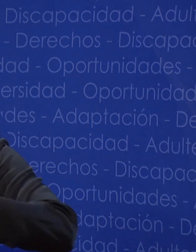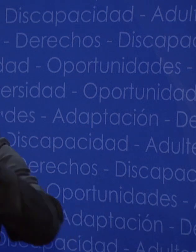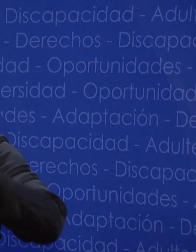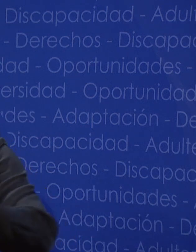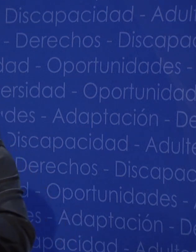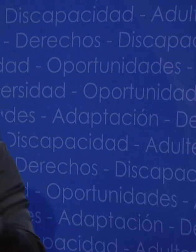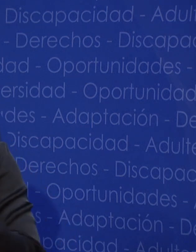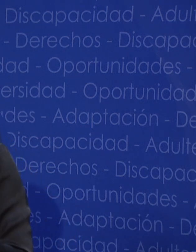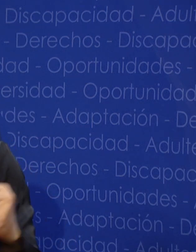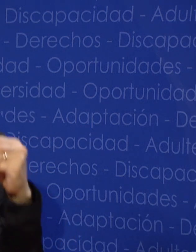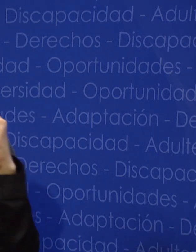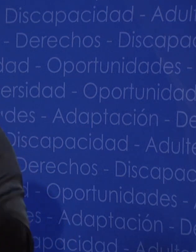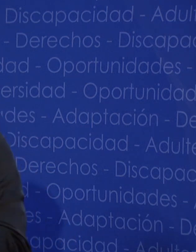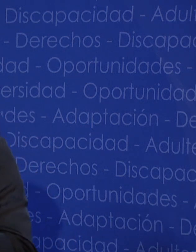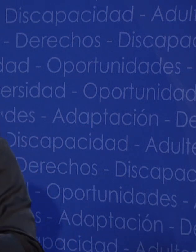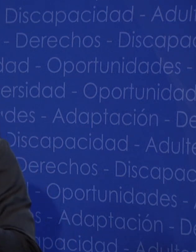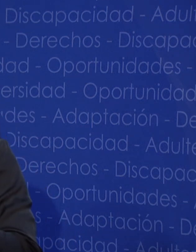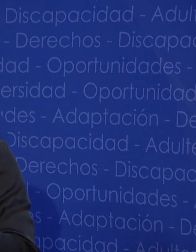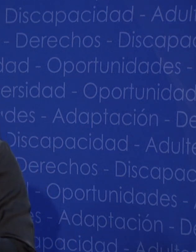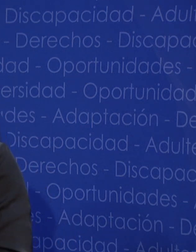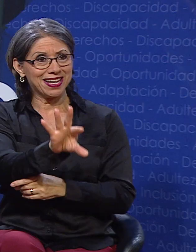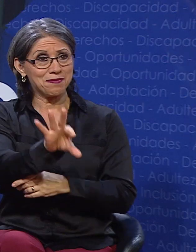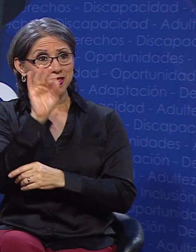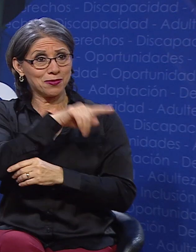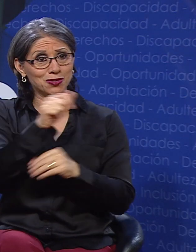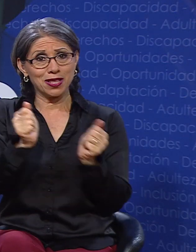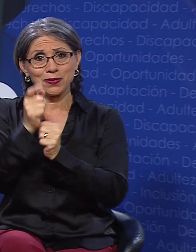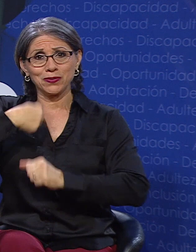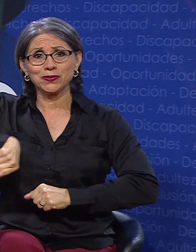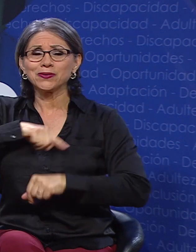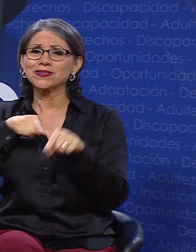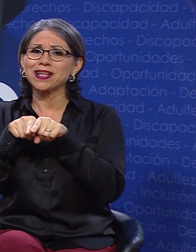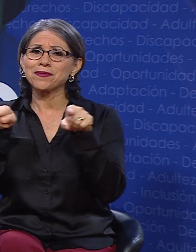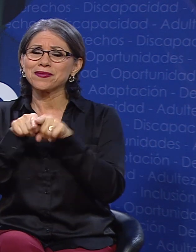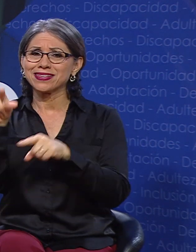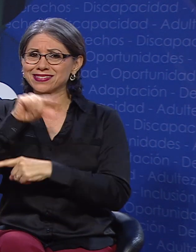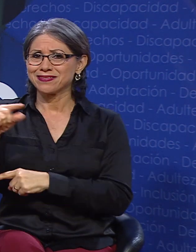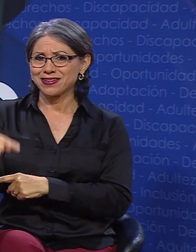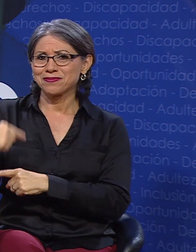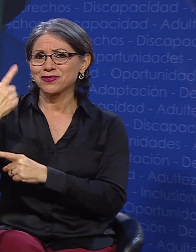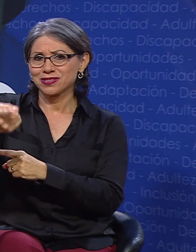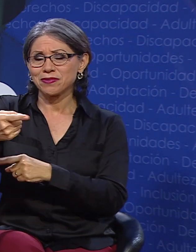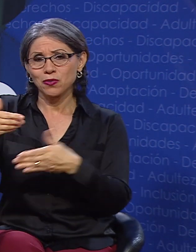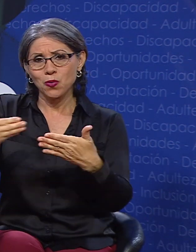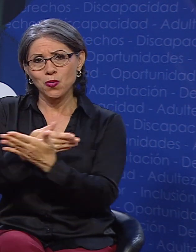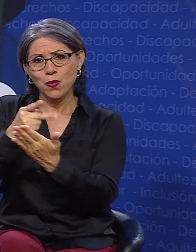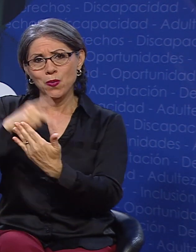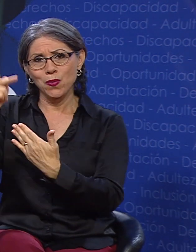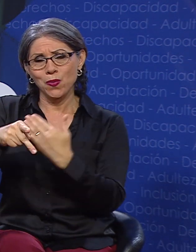una sociedad más inclusiva. Le invitamos a que nos acompañe también la próxima semana con una